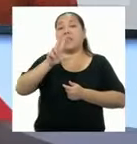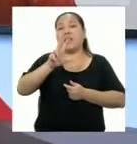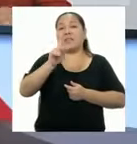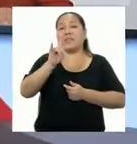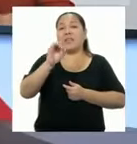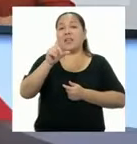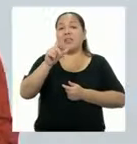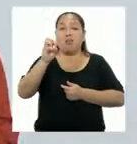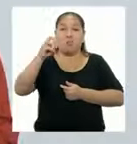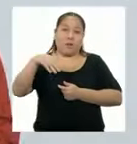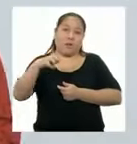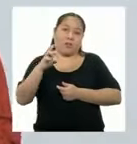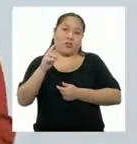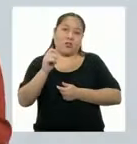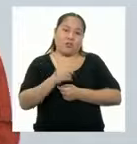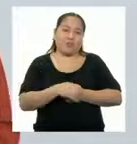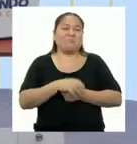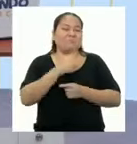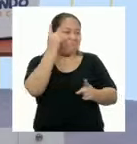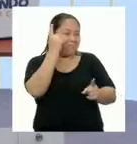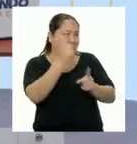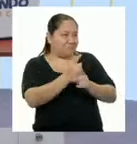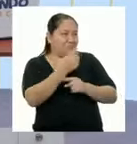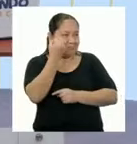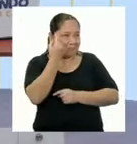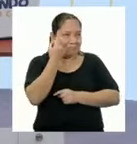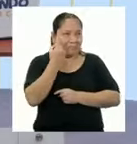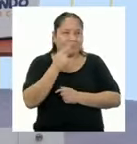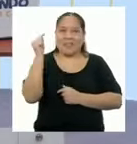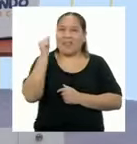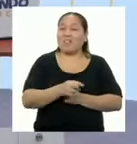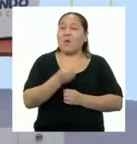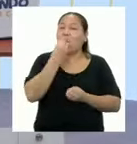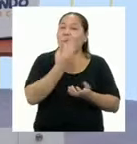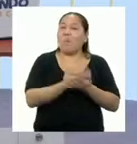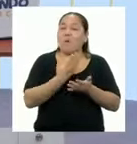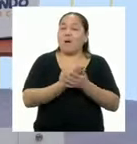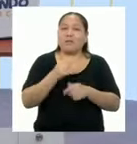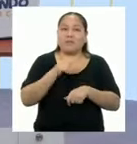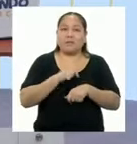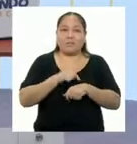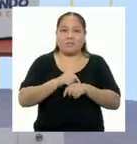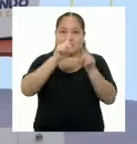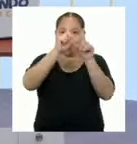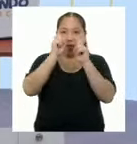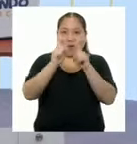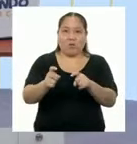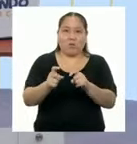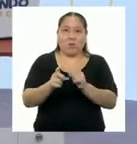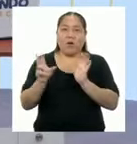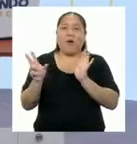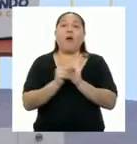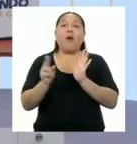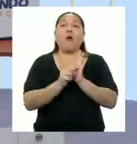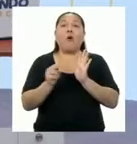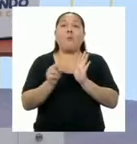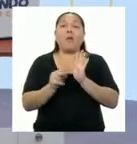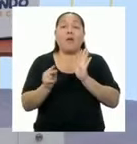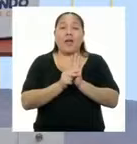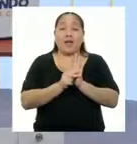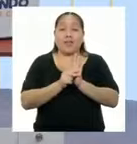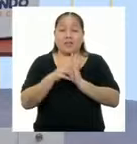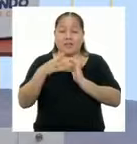Muy bien, Rodrigo, ya la tienes. Creo que este es un buen momento para preguntarle sobre la fotocopia de la